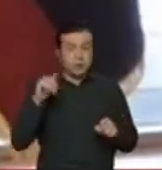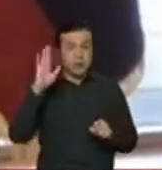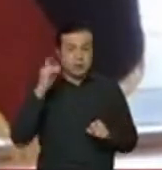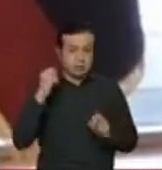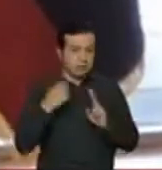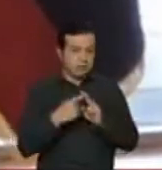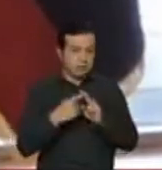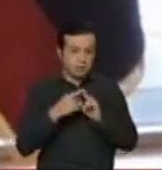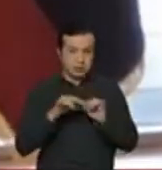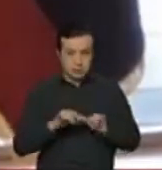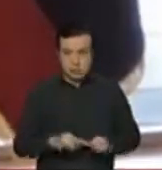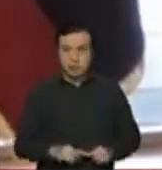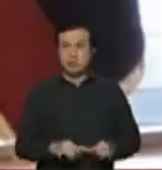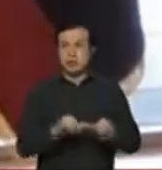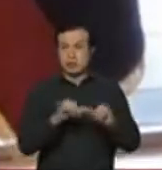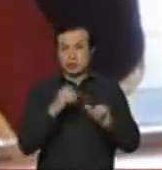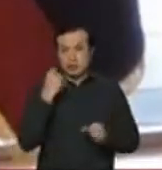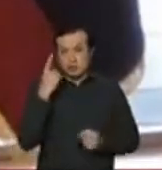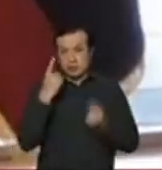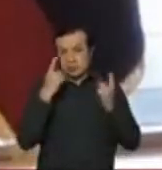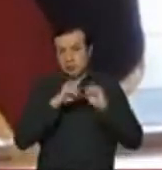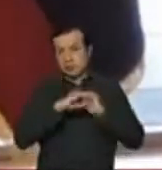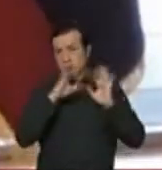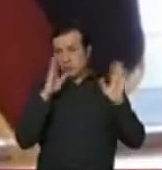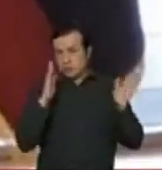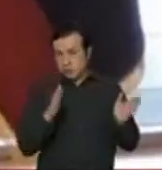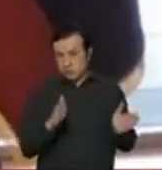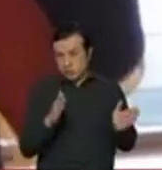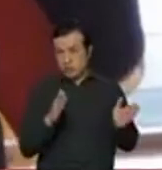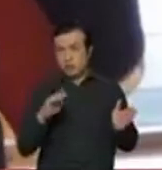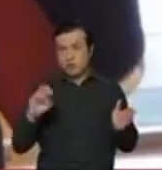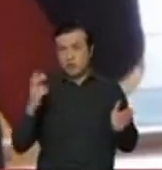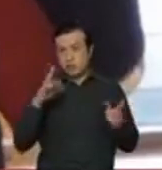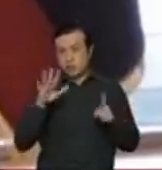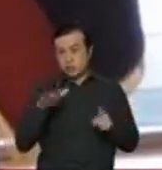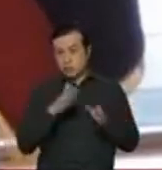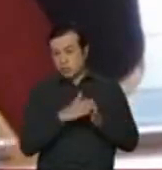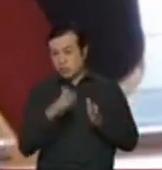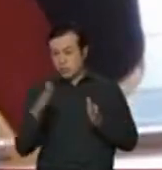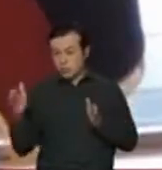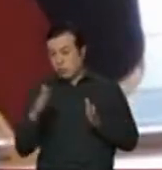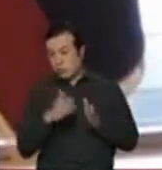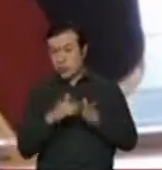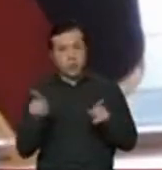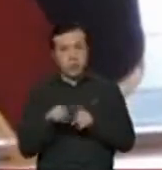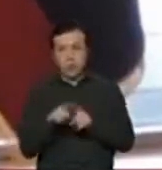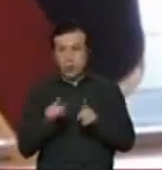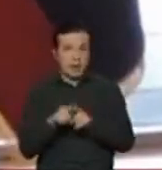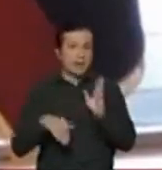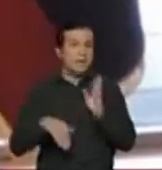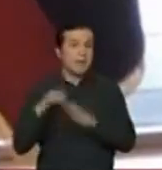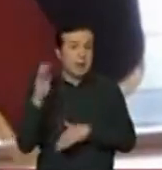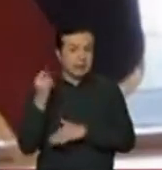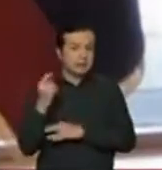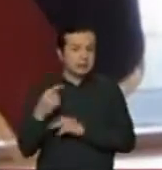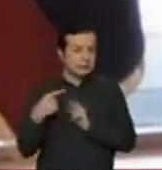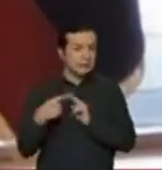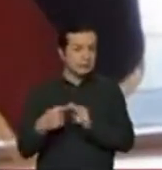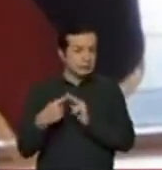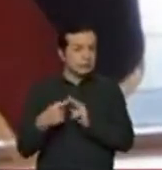ejecución y tenemos entendido que el segundo semestre del año será algo similar. Entonces,